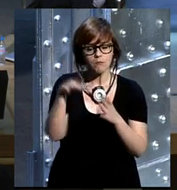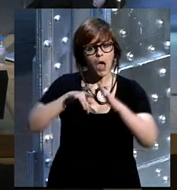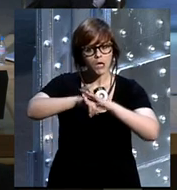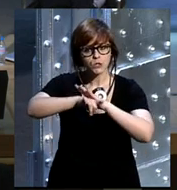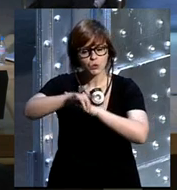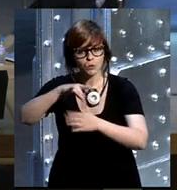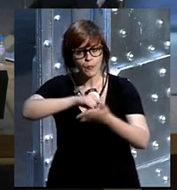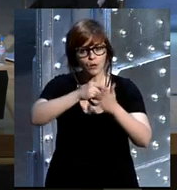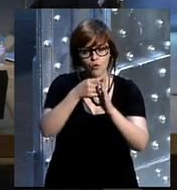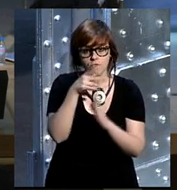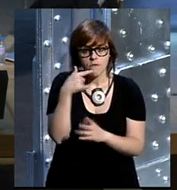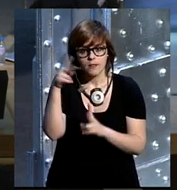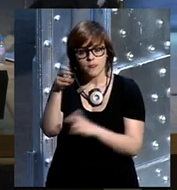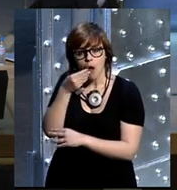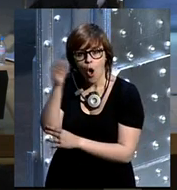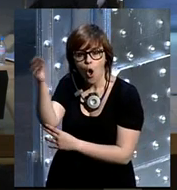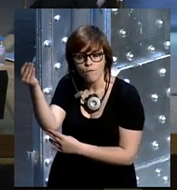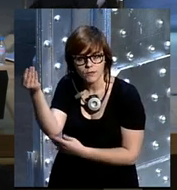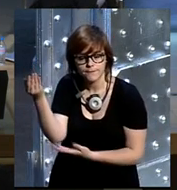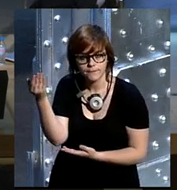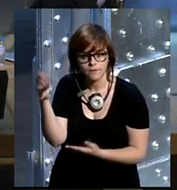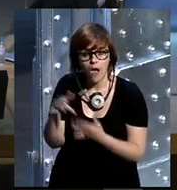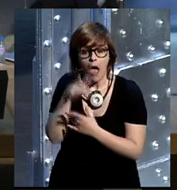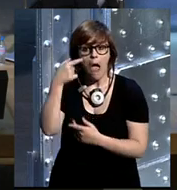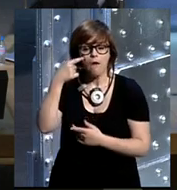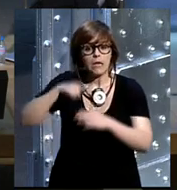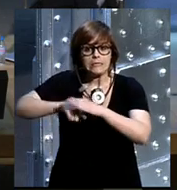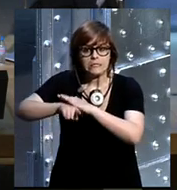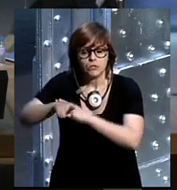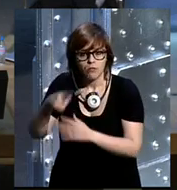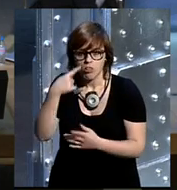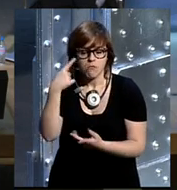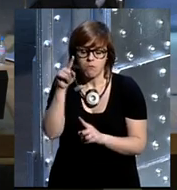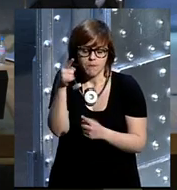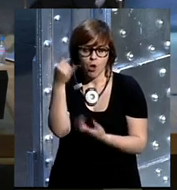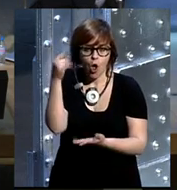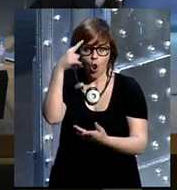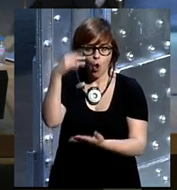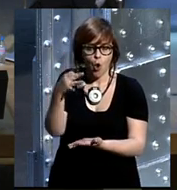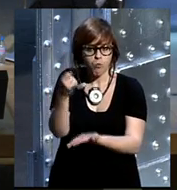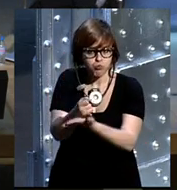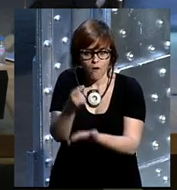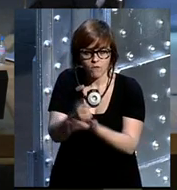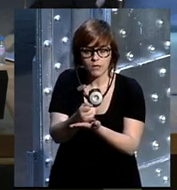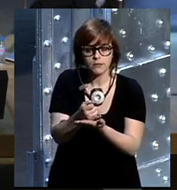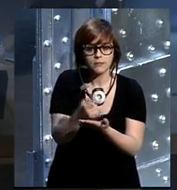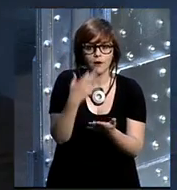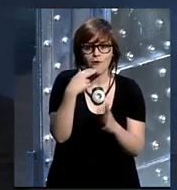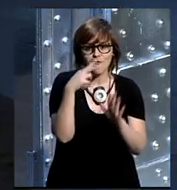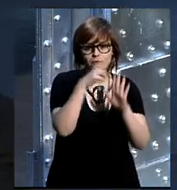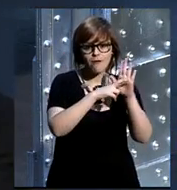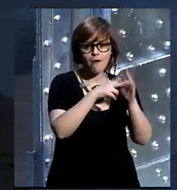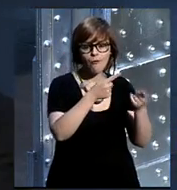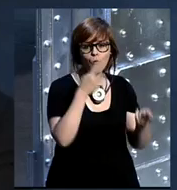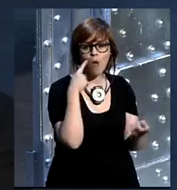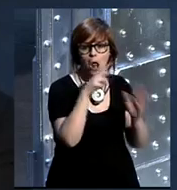gestionando una tecnología muy joven y a veces para saber cómo gestionar las cosas tienes que experimentarlas primero. Por ejemplo, si regulamos antes de dejar que la gente